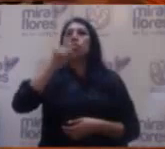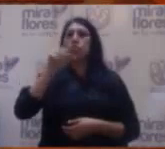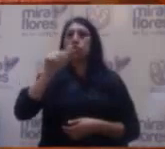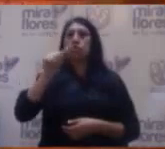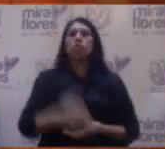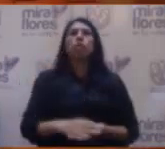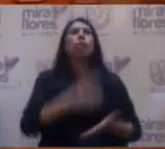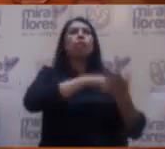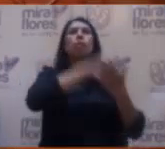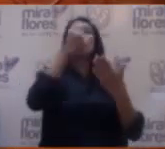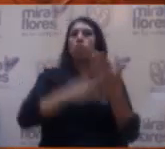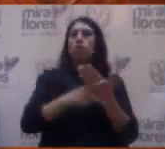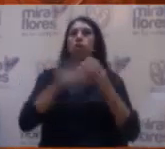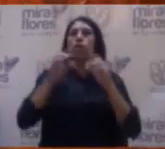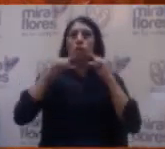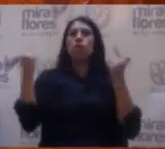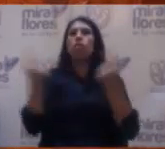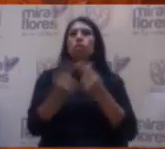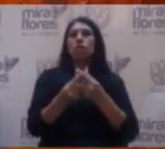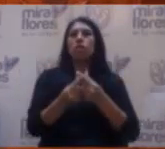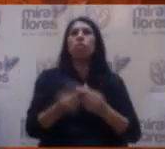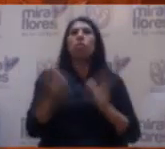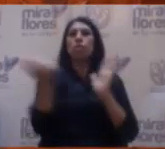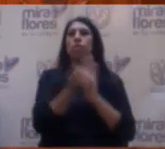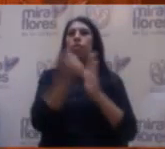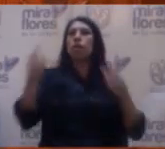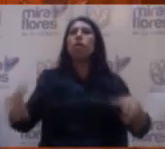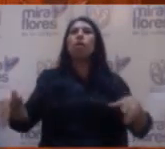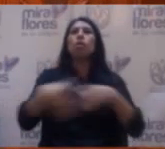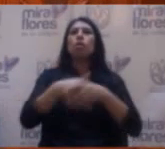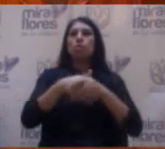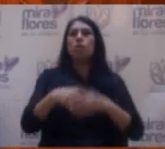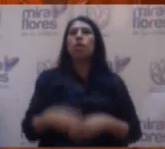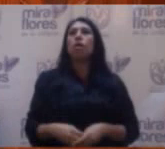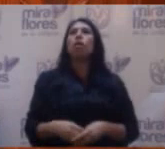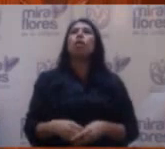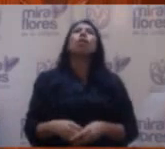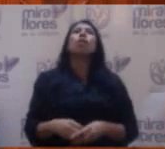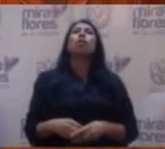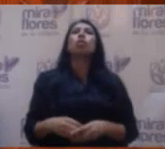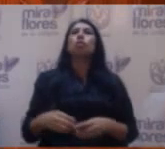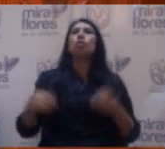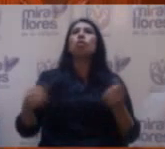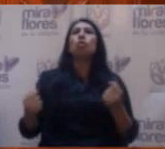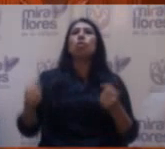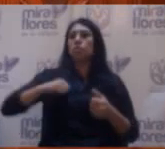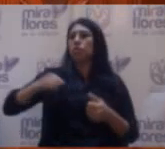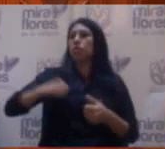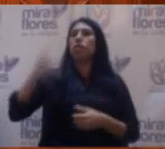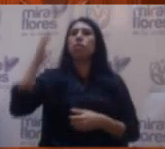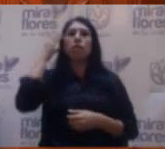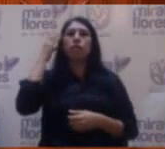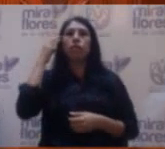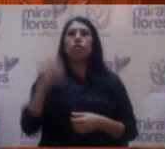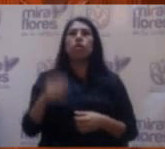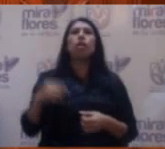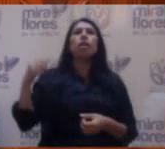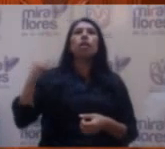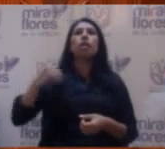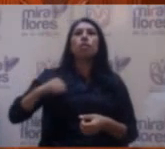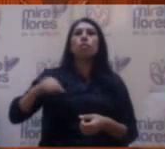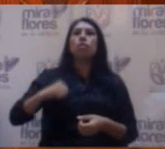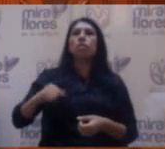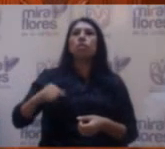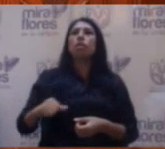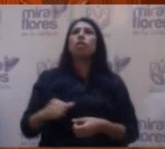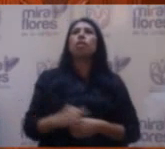Proyecto de acuerdo de consejo que apruebe el convenio de hermanamiento y apoyo mutuo entre la Municipalidad de Miraflores y la Municipalidad Distrital de Santiago